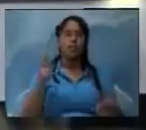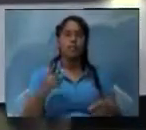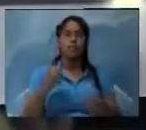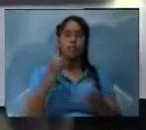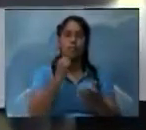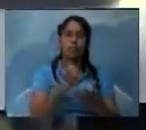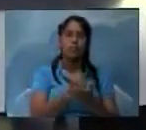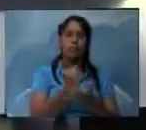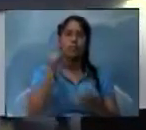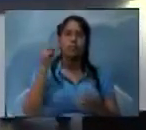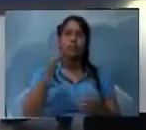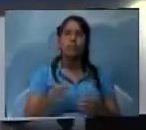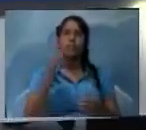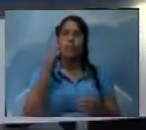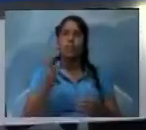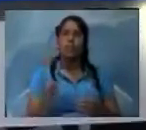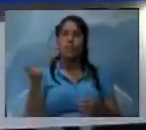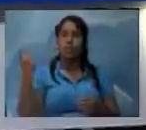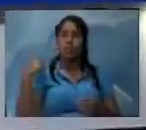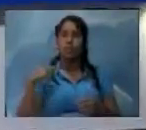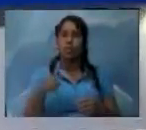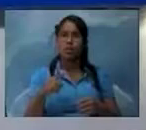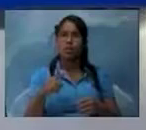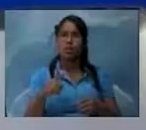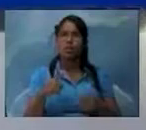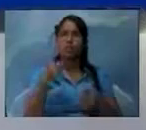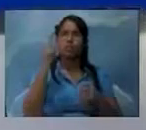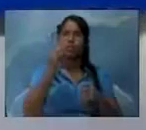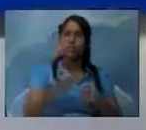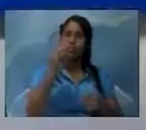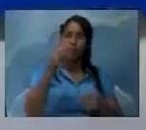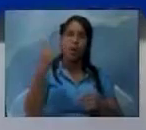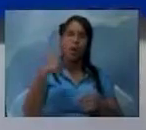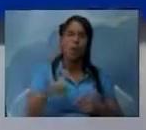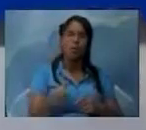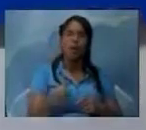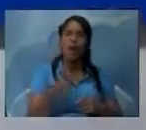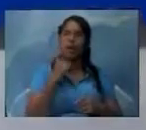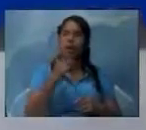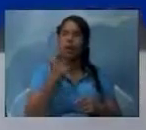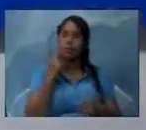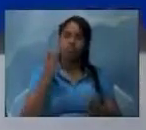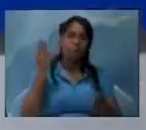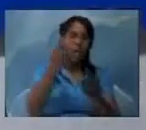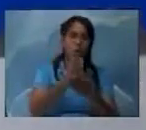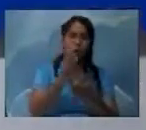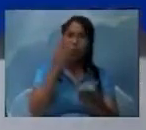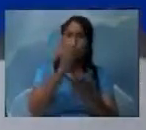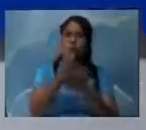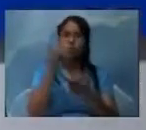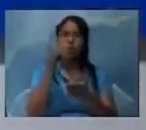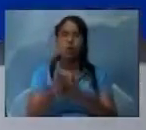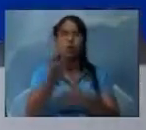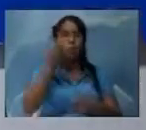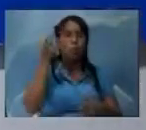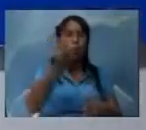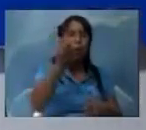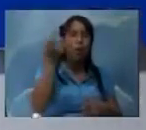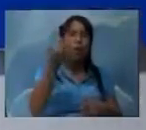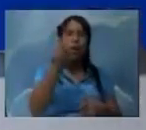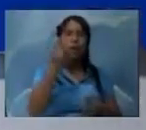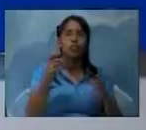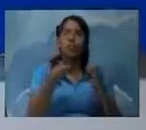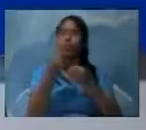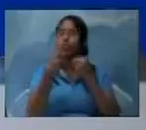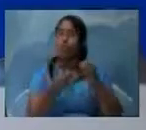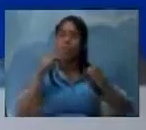Amén. Siempre habrá, mis amados hermanos, un dedo acusador buscando